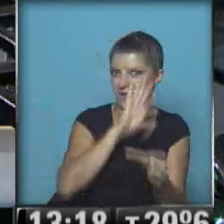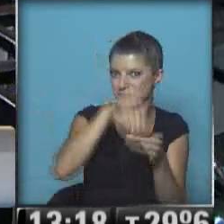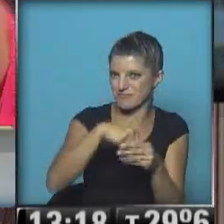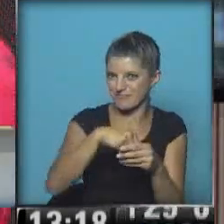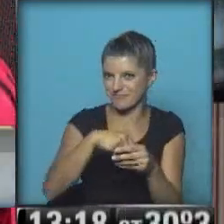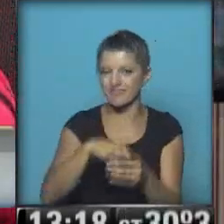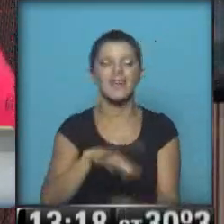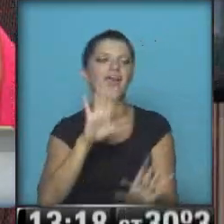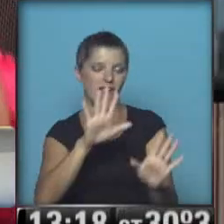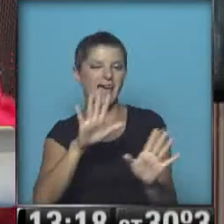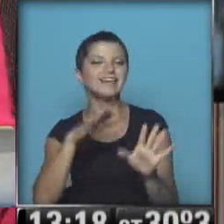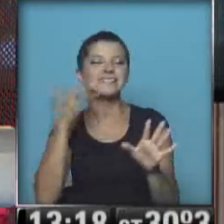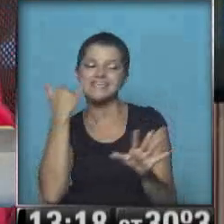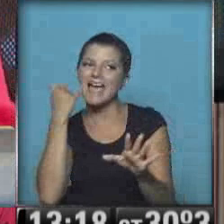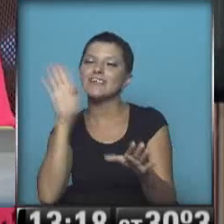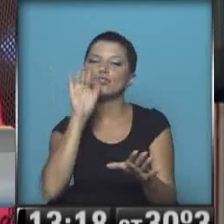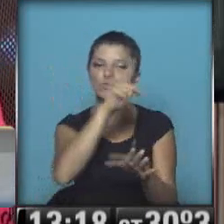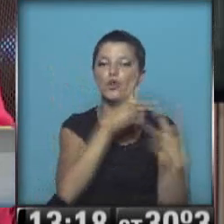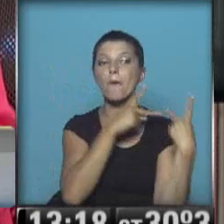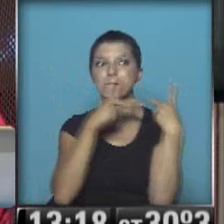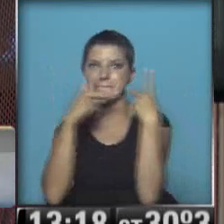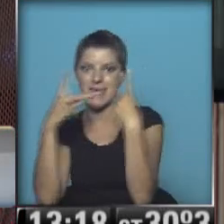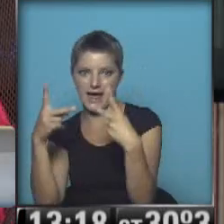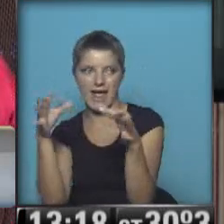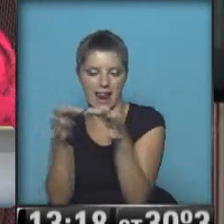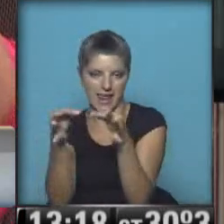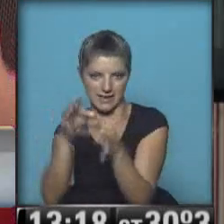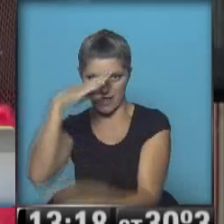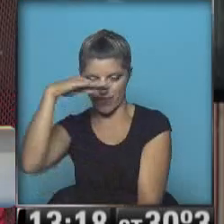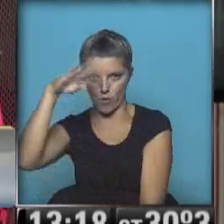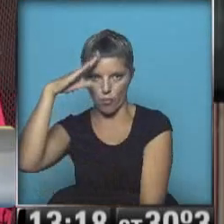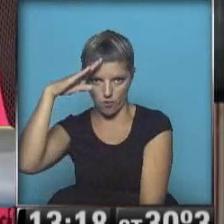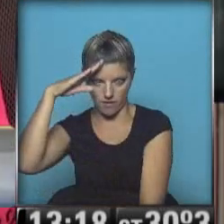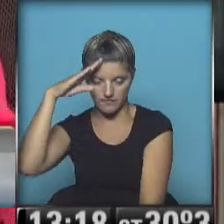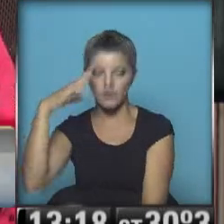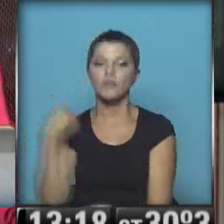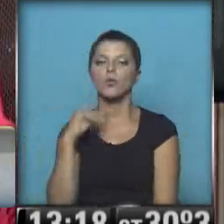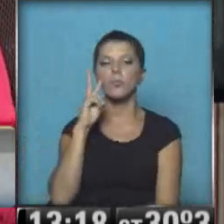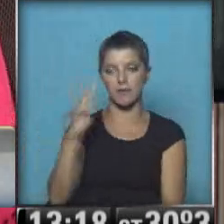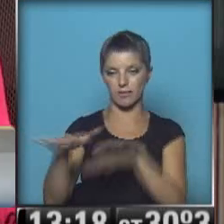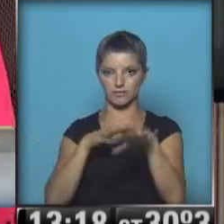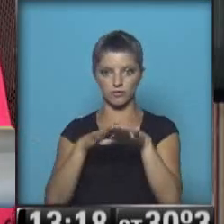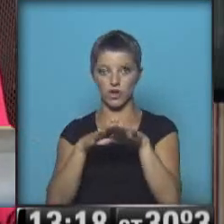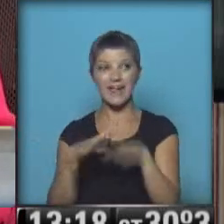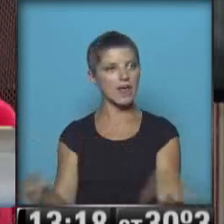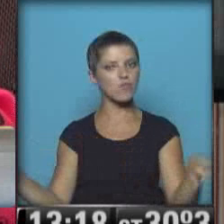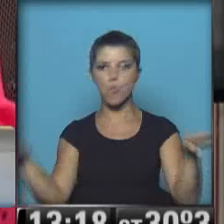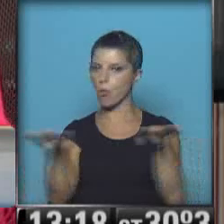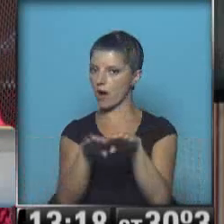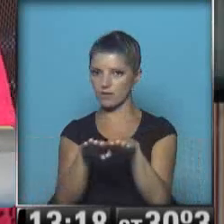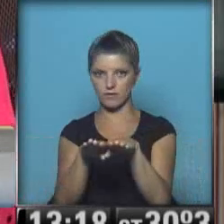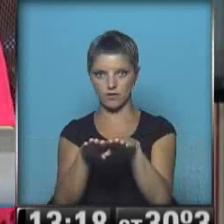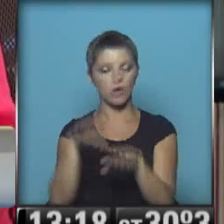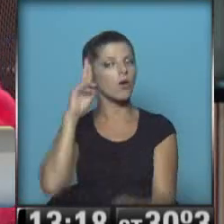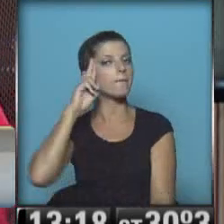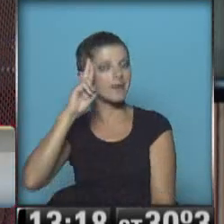haya mido hacia Cuba hacia la isla en una cuando uno veía la escena de igual a igual con